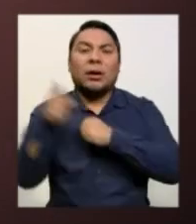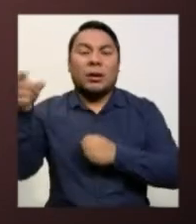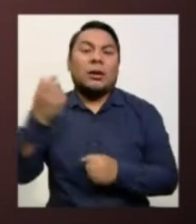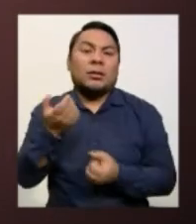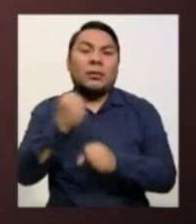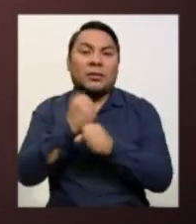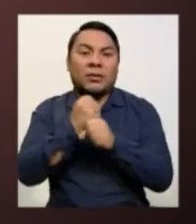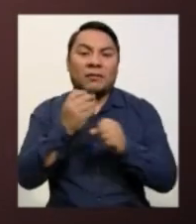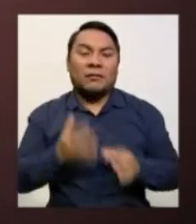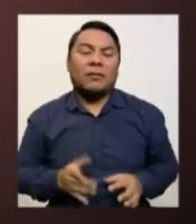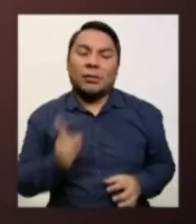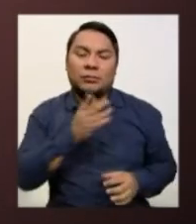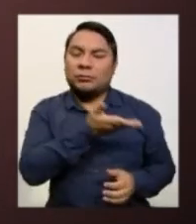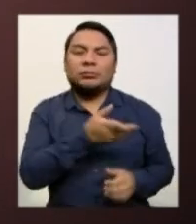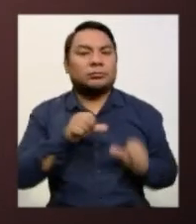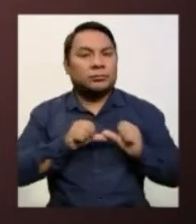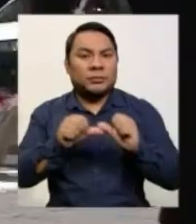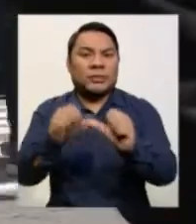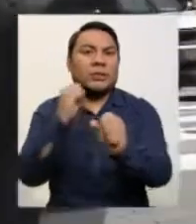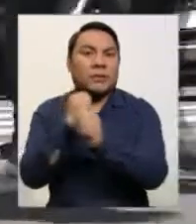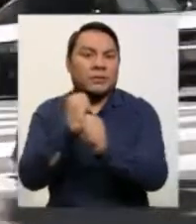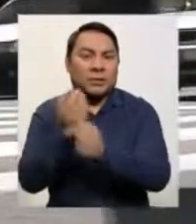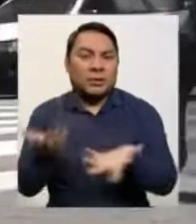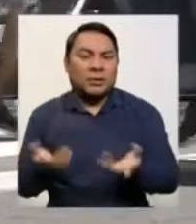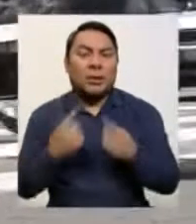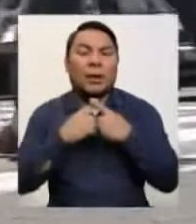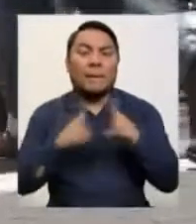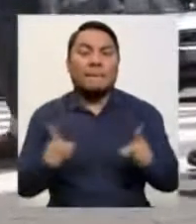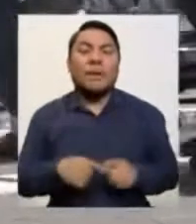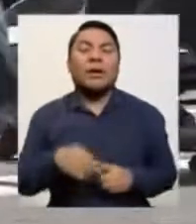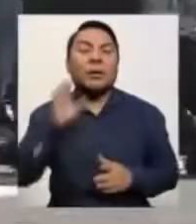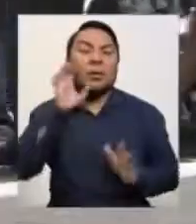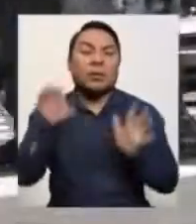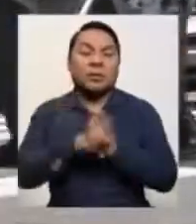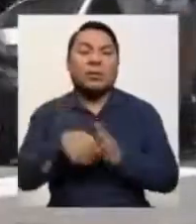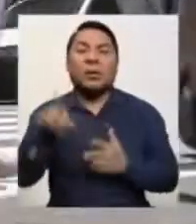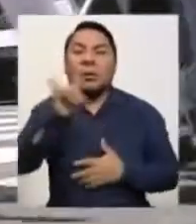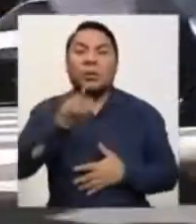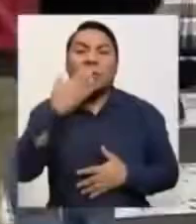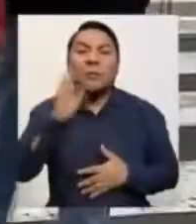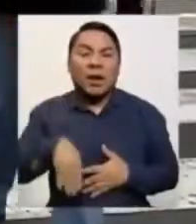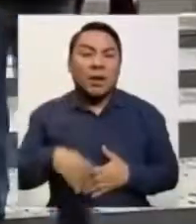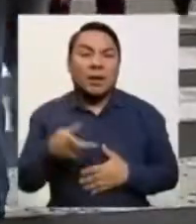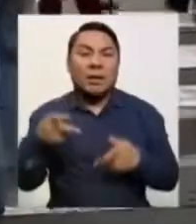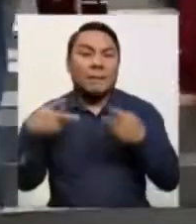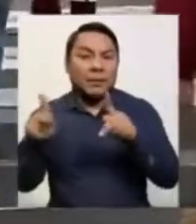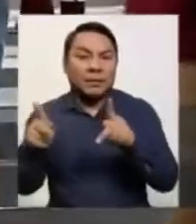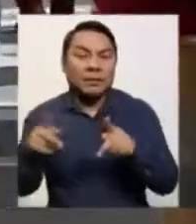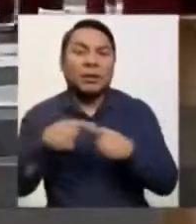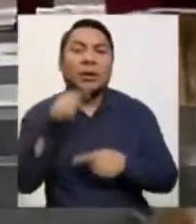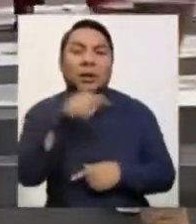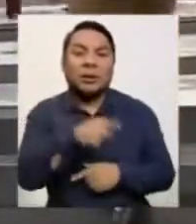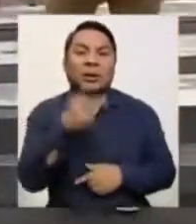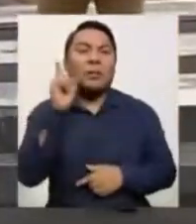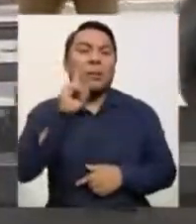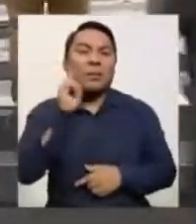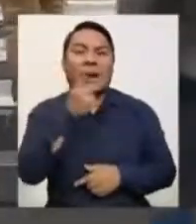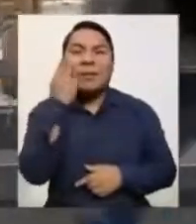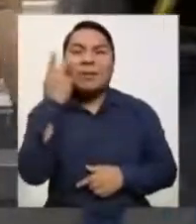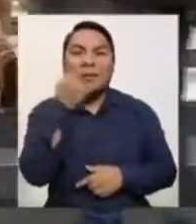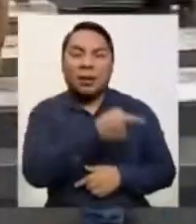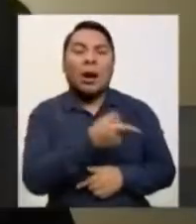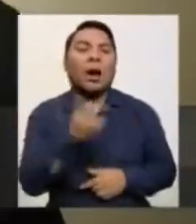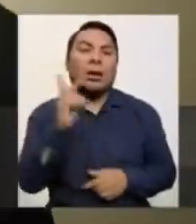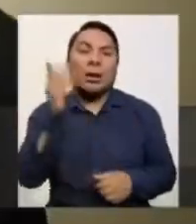debe reincorporarse a su centro de labores. En caso de un uso incorrecto de la licencia, esto es considerado una